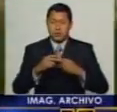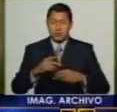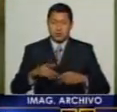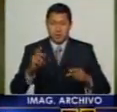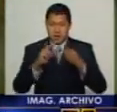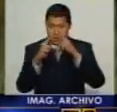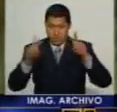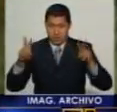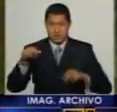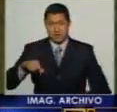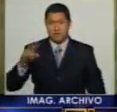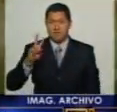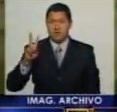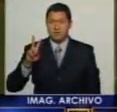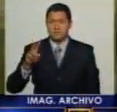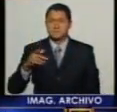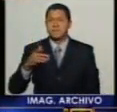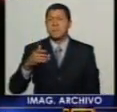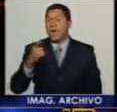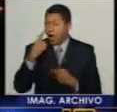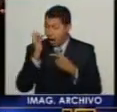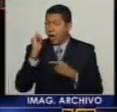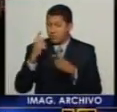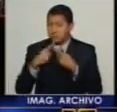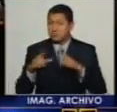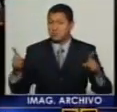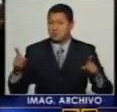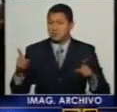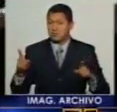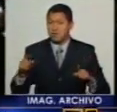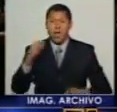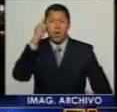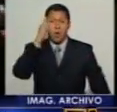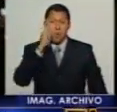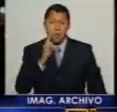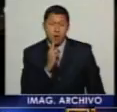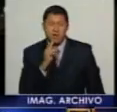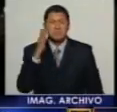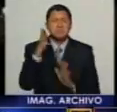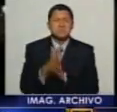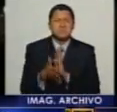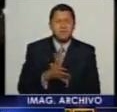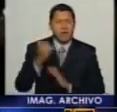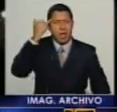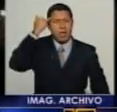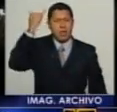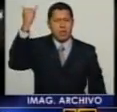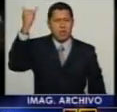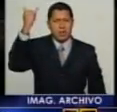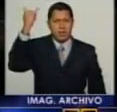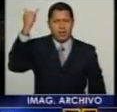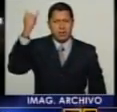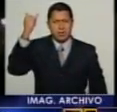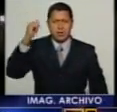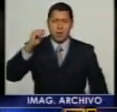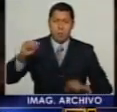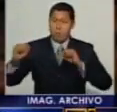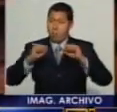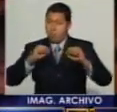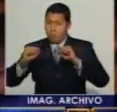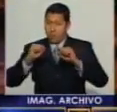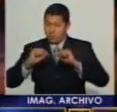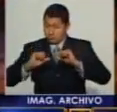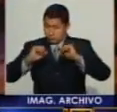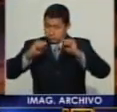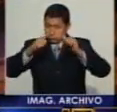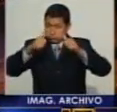paz de nuestro país. Existe una gran diferencia. El bolivarianismo significa un ideal de un movimiento que